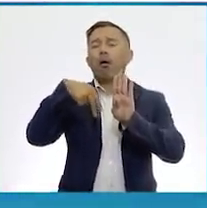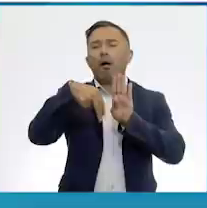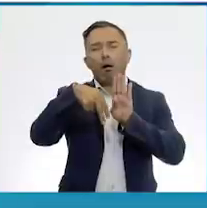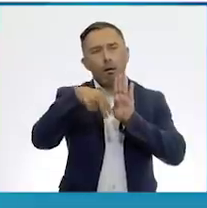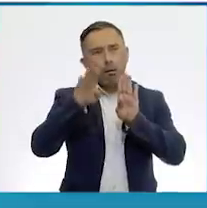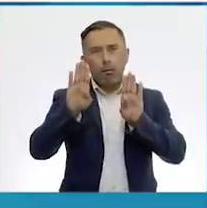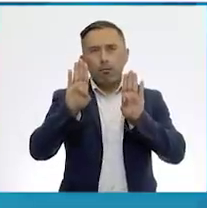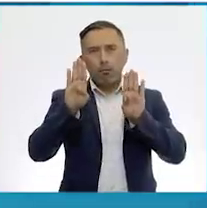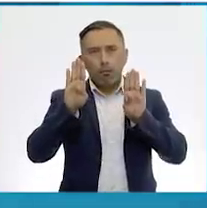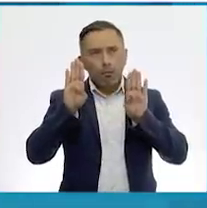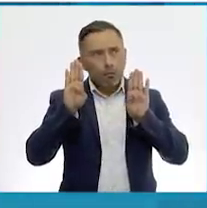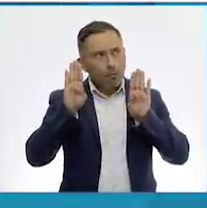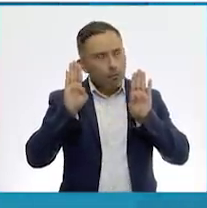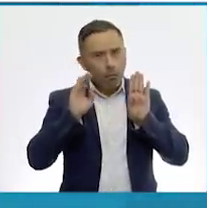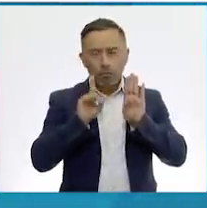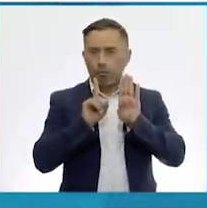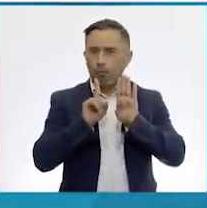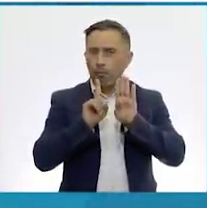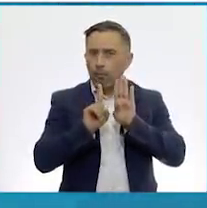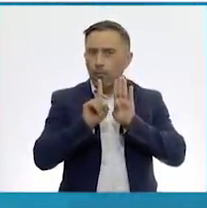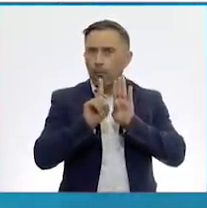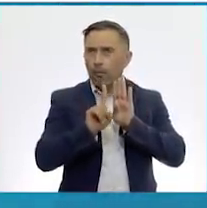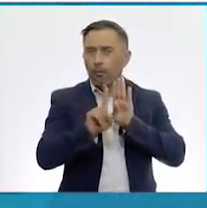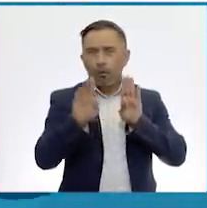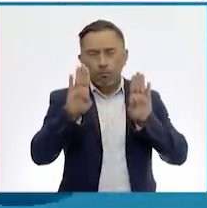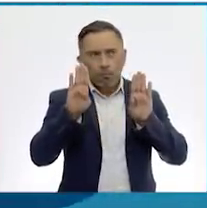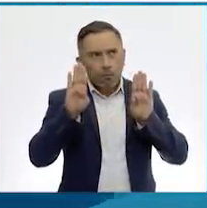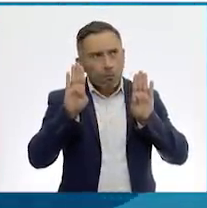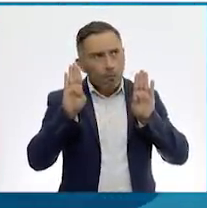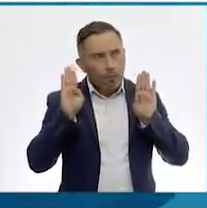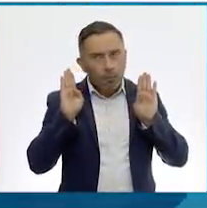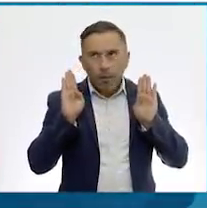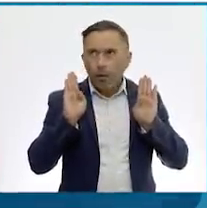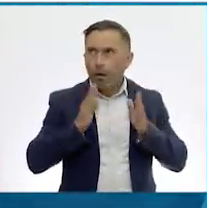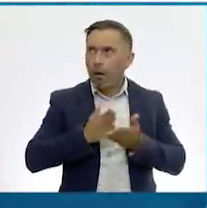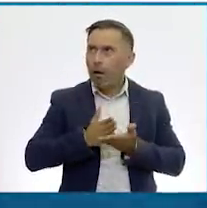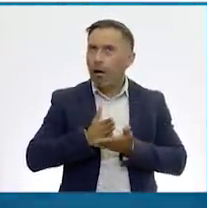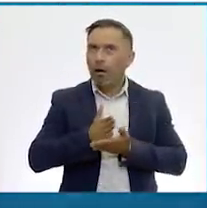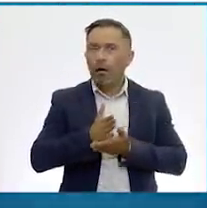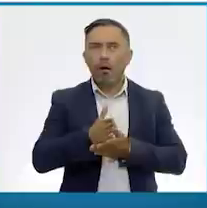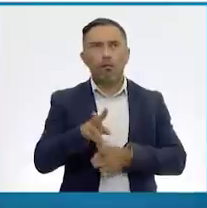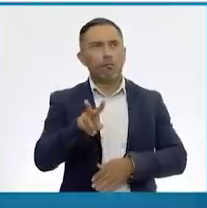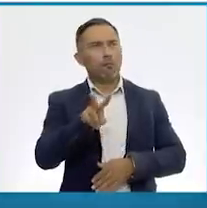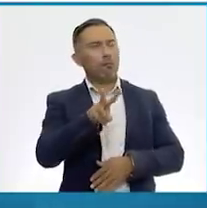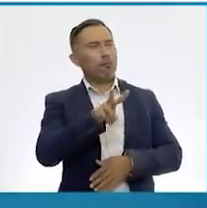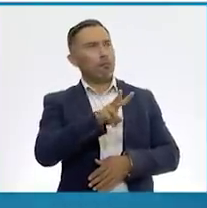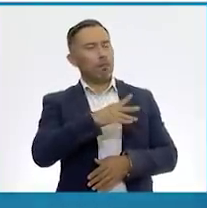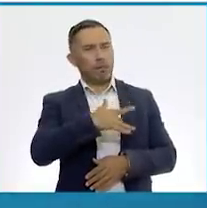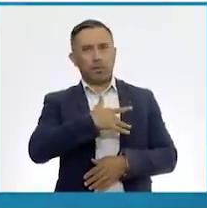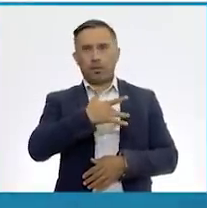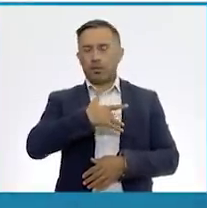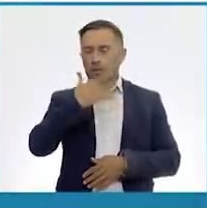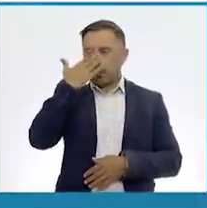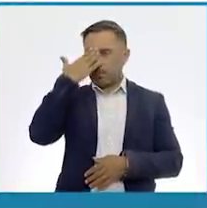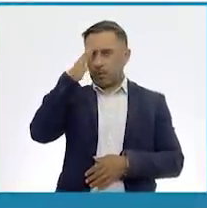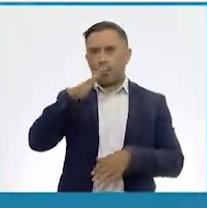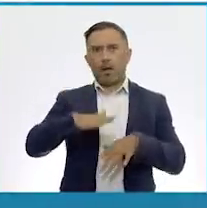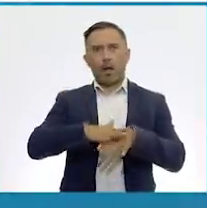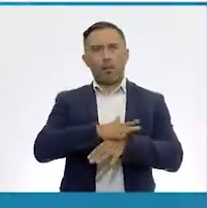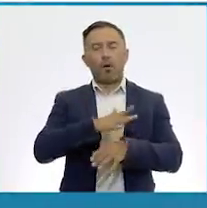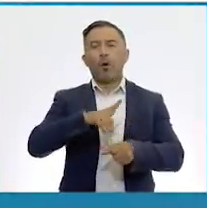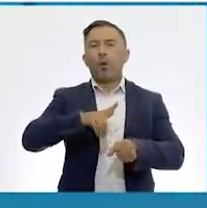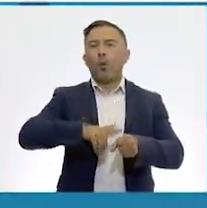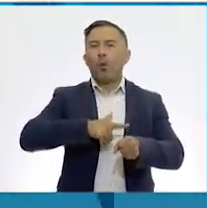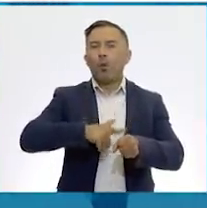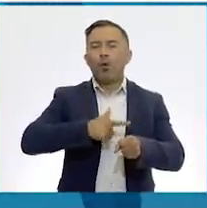pasas del umbral de la puerta de un espacio a otro, cambie toda tu percepción y tus sentidos a partir de utilizar el color, distintas